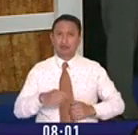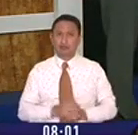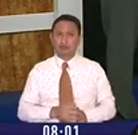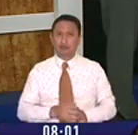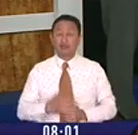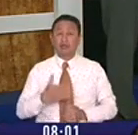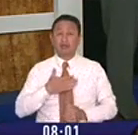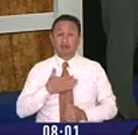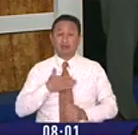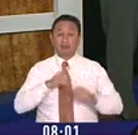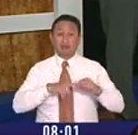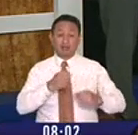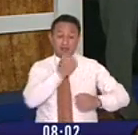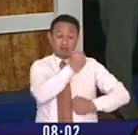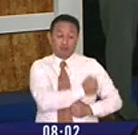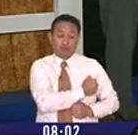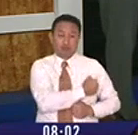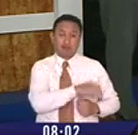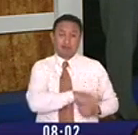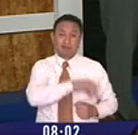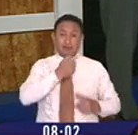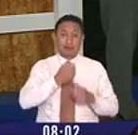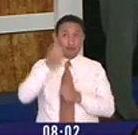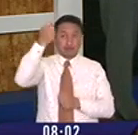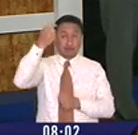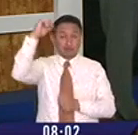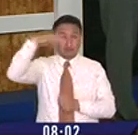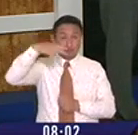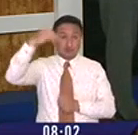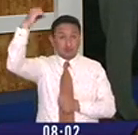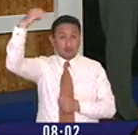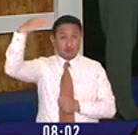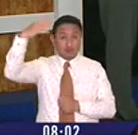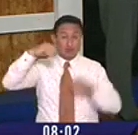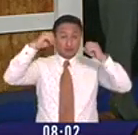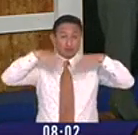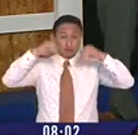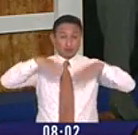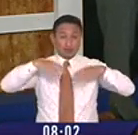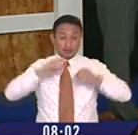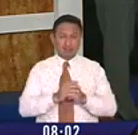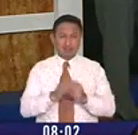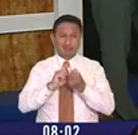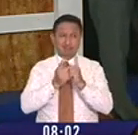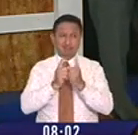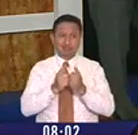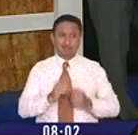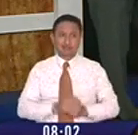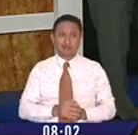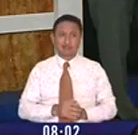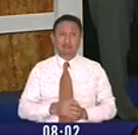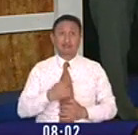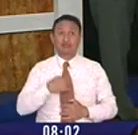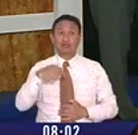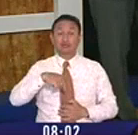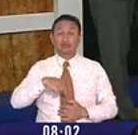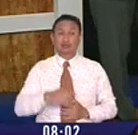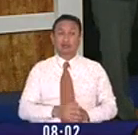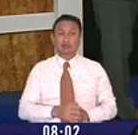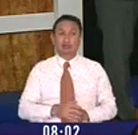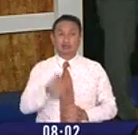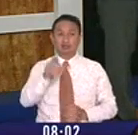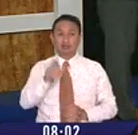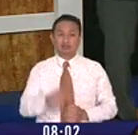nuestro mejor amigo el paraguas. Llevar para el sol, para la lluvia, porque aquí el clima cambia mucho, ¿no? Yo ando, a mí me miran como un